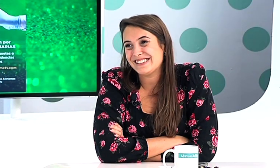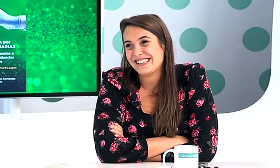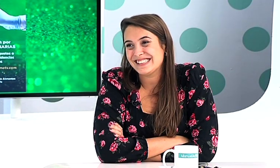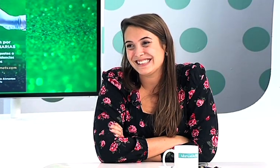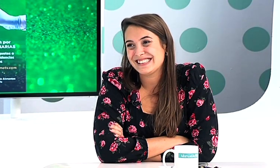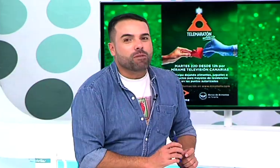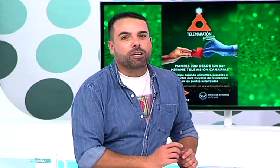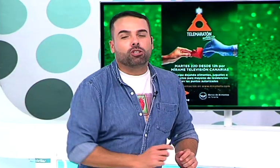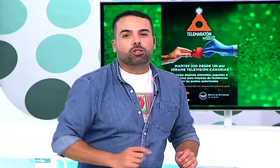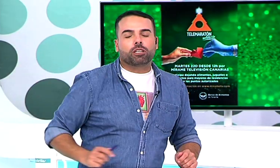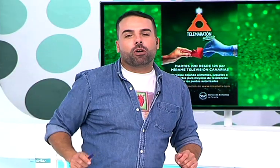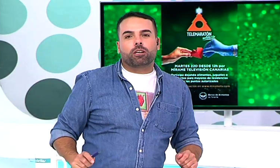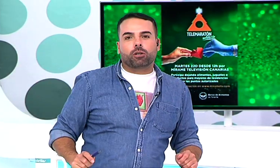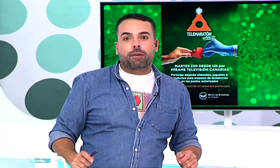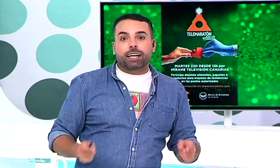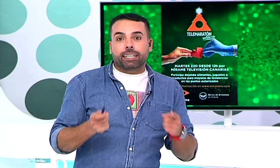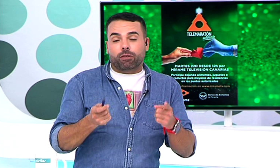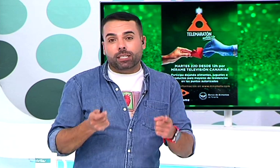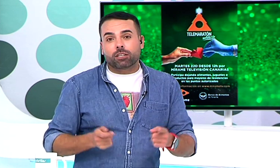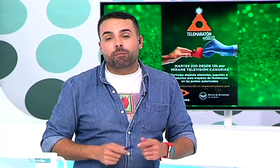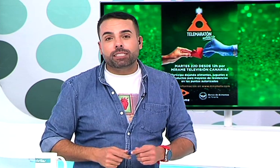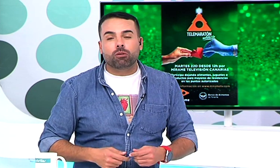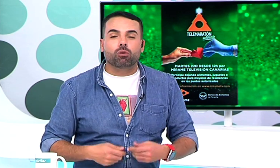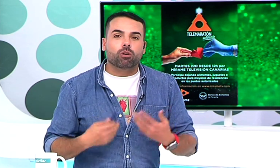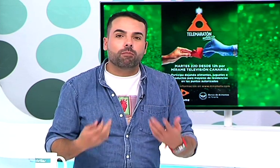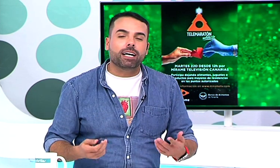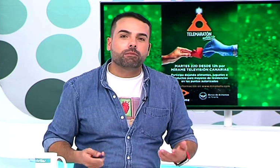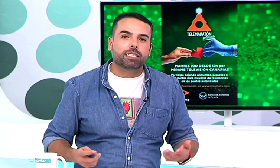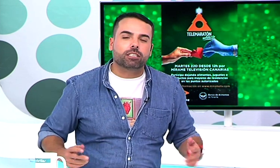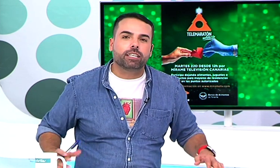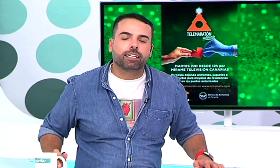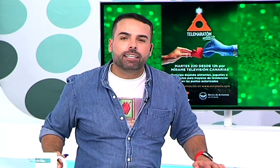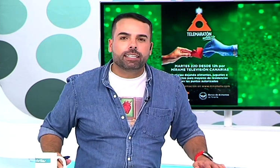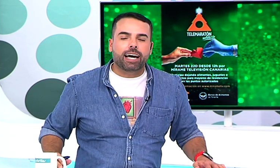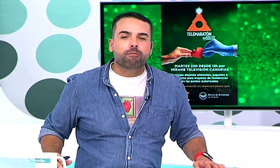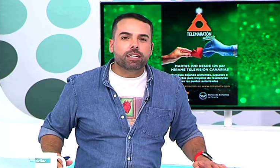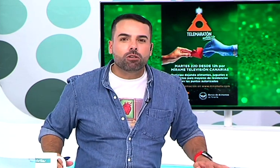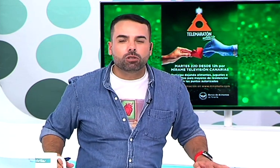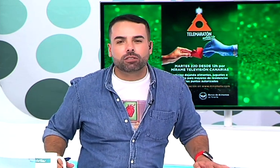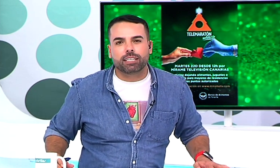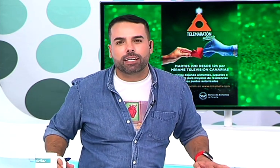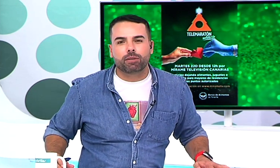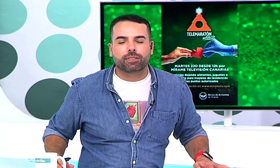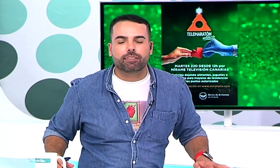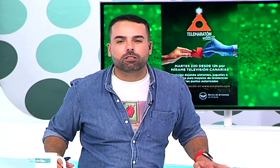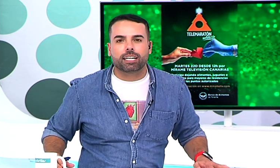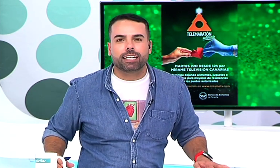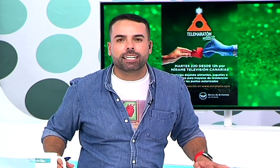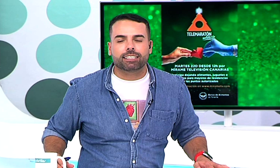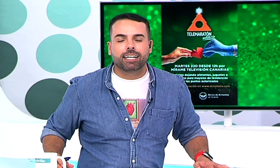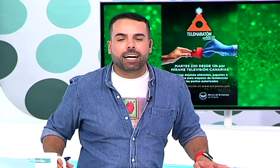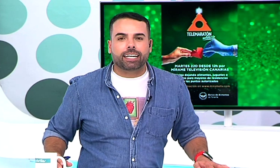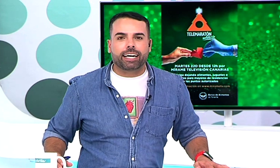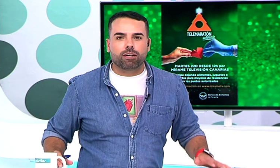gracias, de verdad. Bueno, nosotros seguimos con el programa y lo vamos a hacer con más saludos, con más invitaciones de amigos de Mírame Televisión